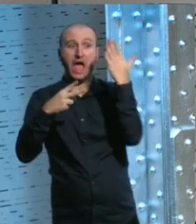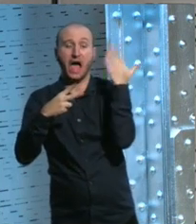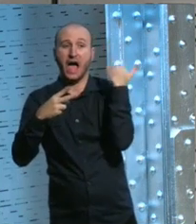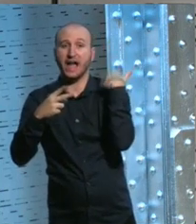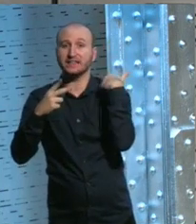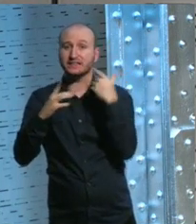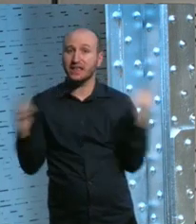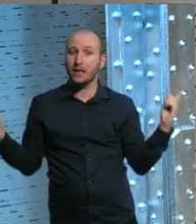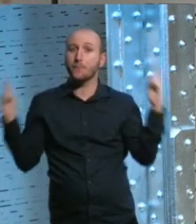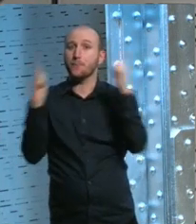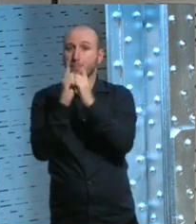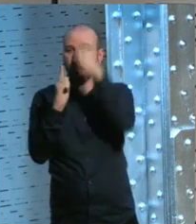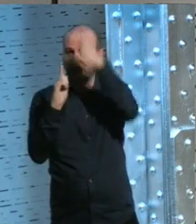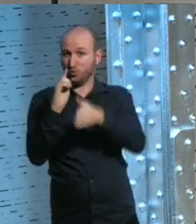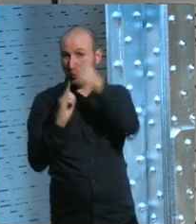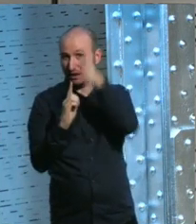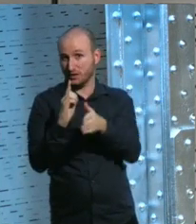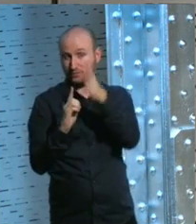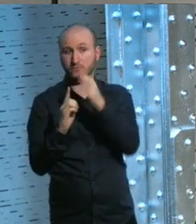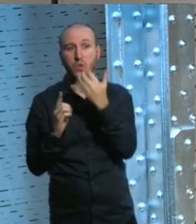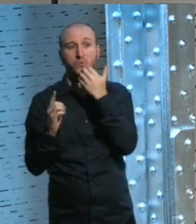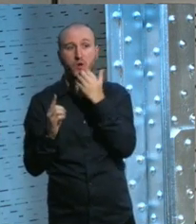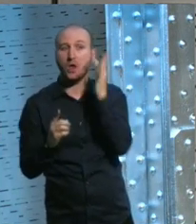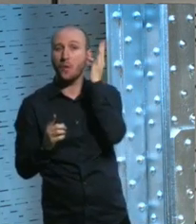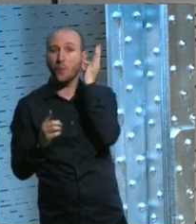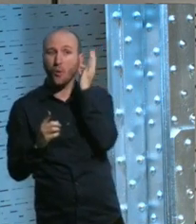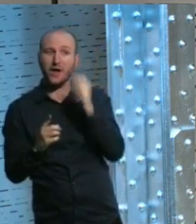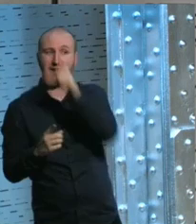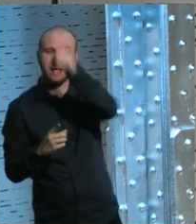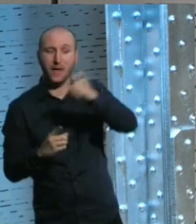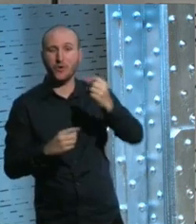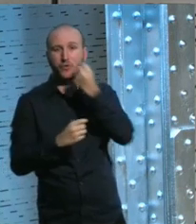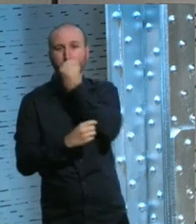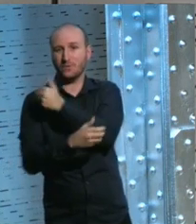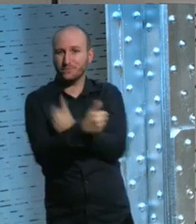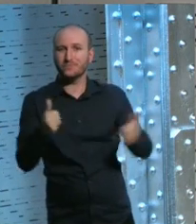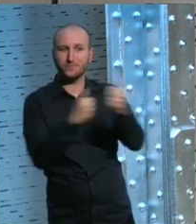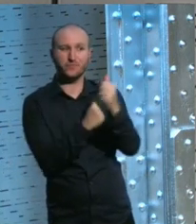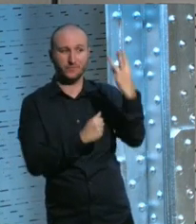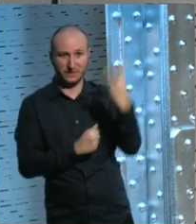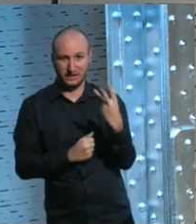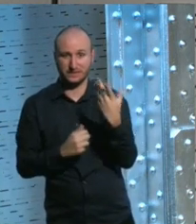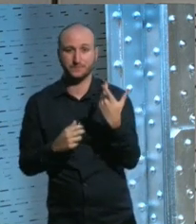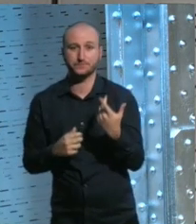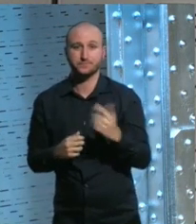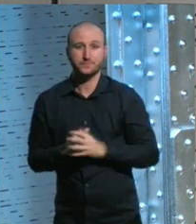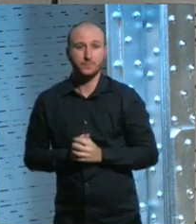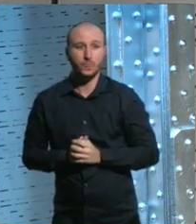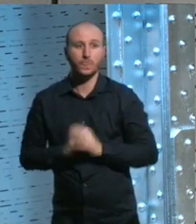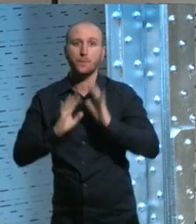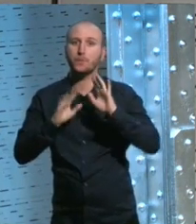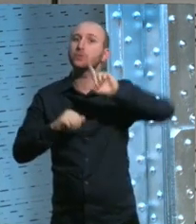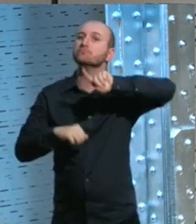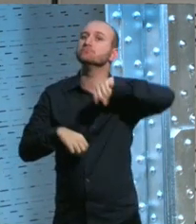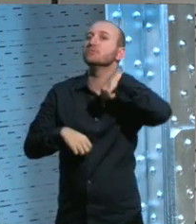que es Pandora, una mujer y sus tres mejores amigos, migas, perdón, pero después hay